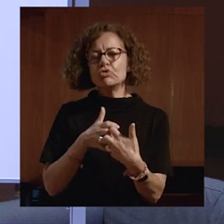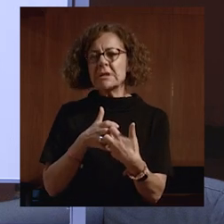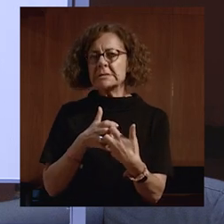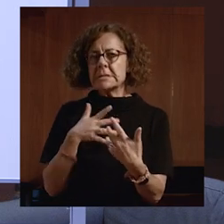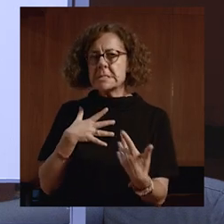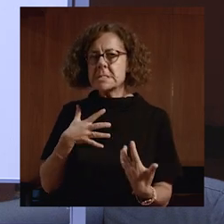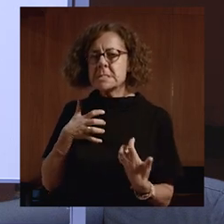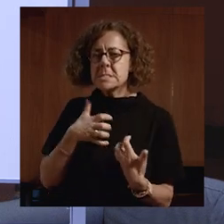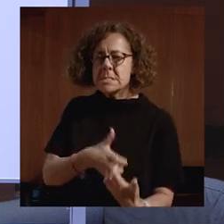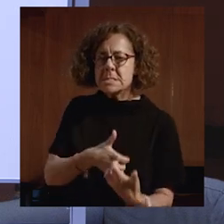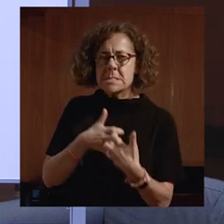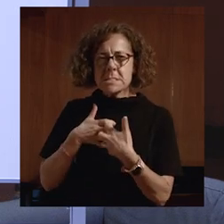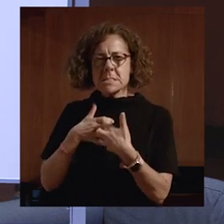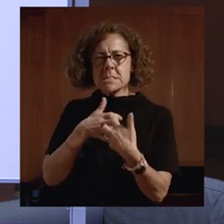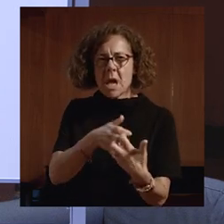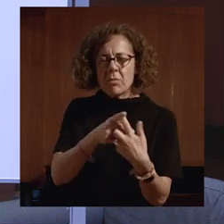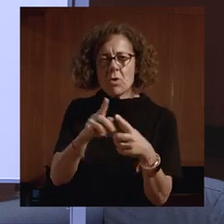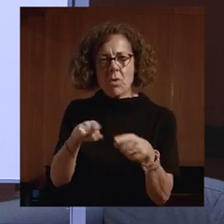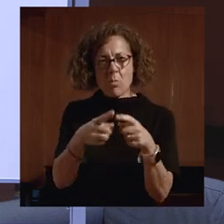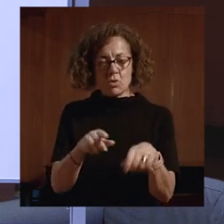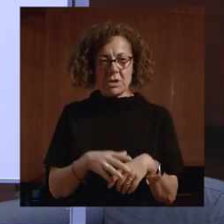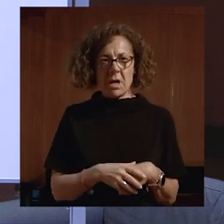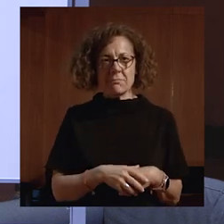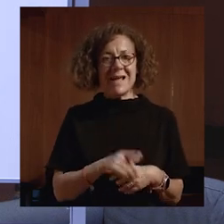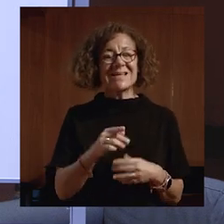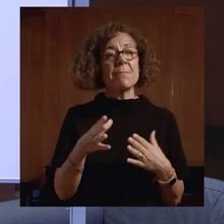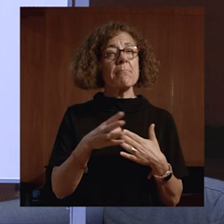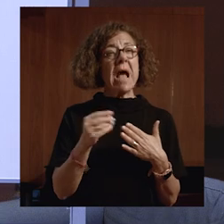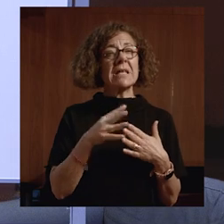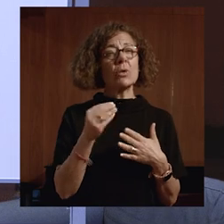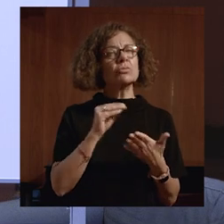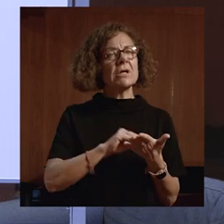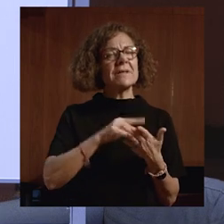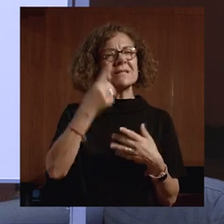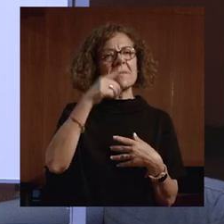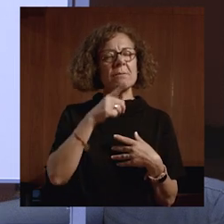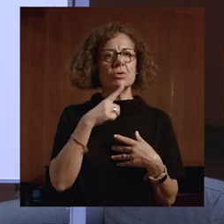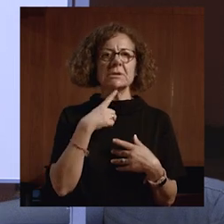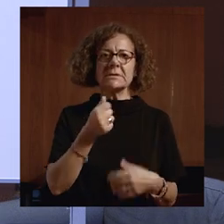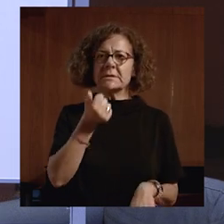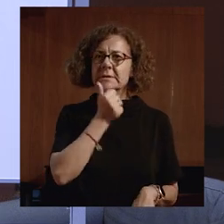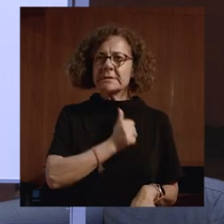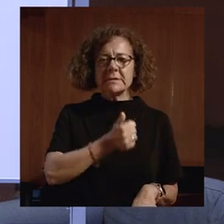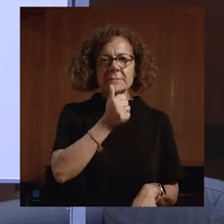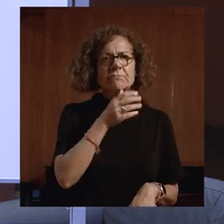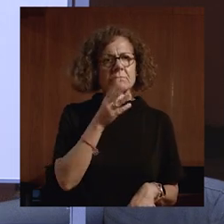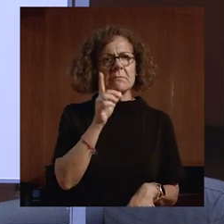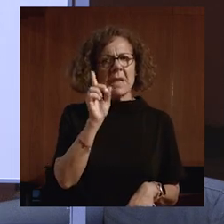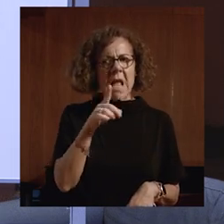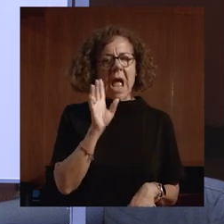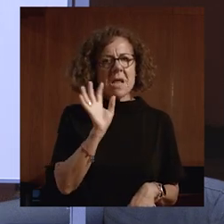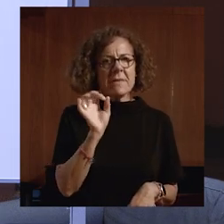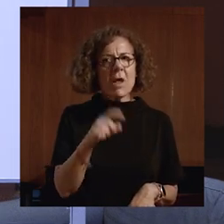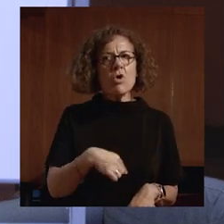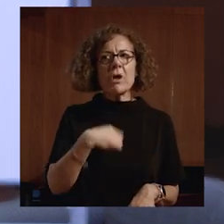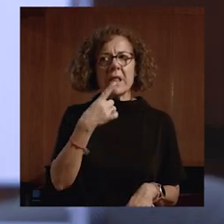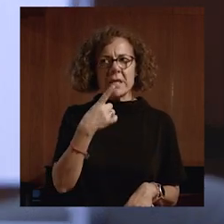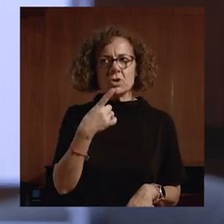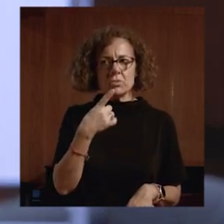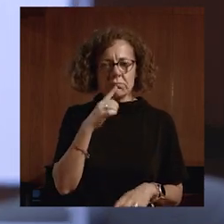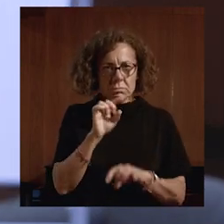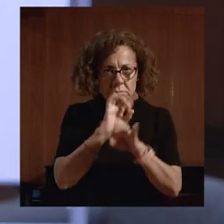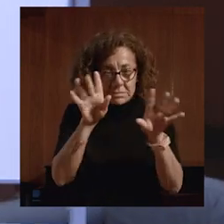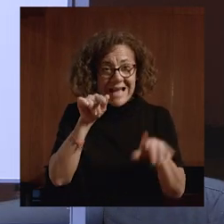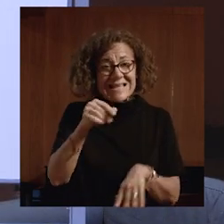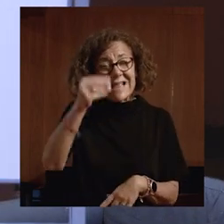material musical que bien sabemos que se resiste muchas veces. Y es verdad lo que han comentado tan juiciosamente, que